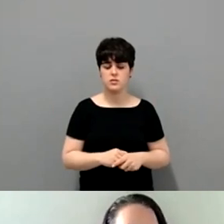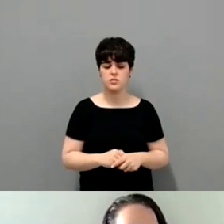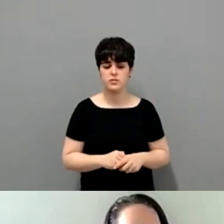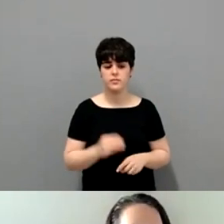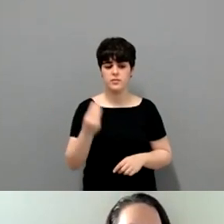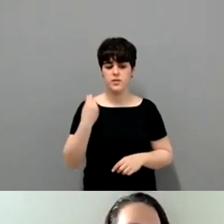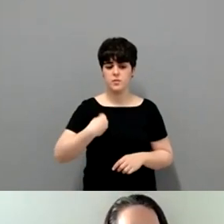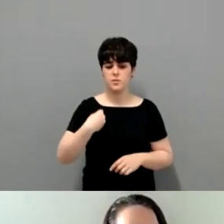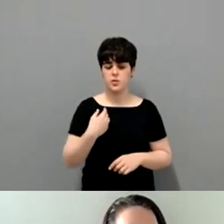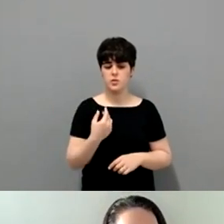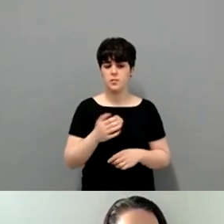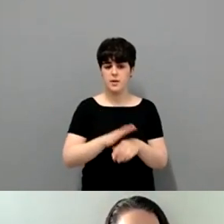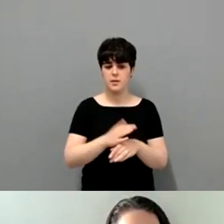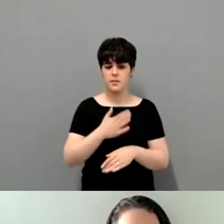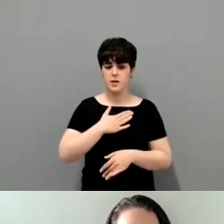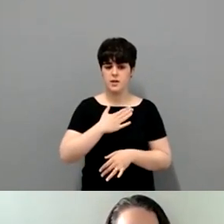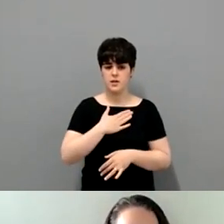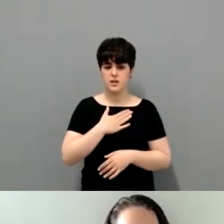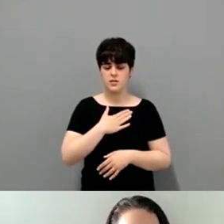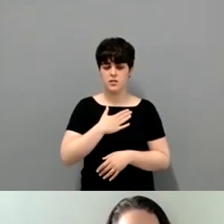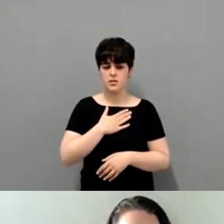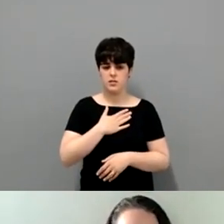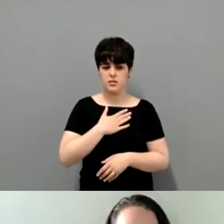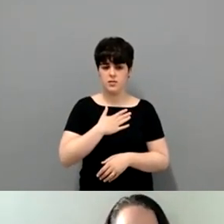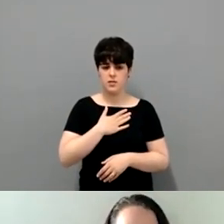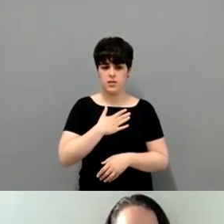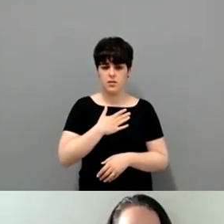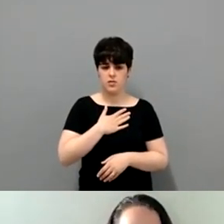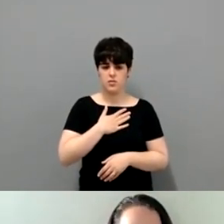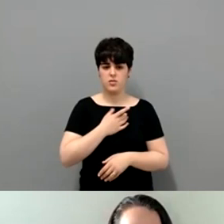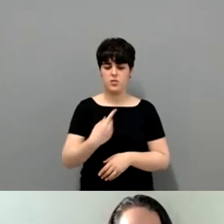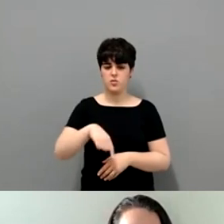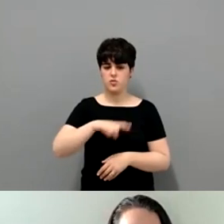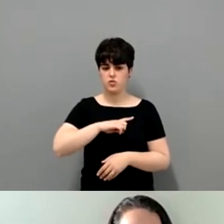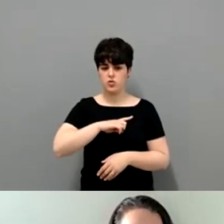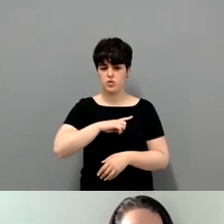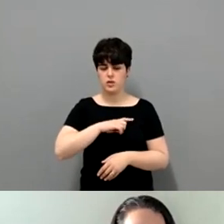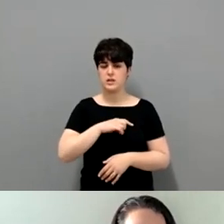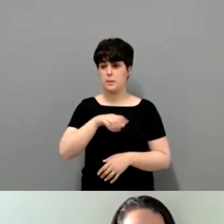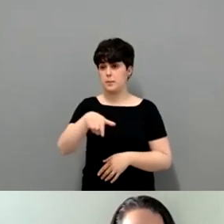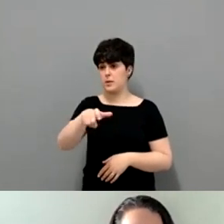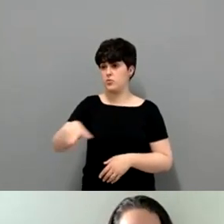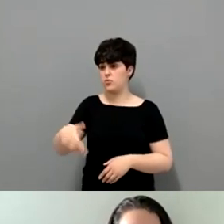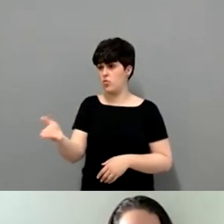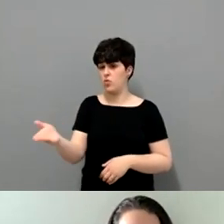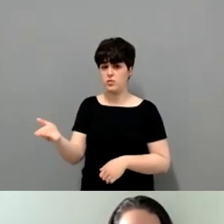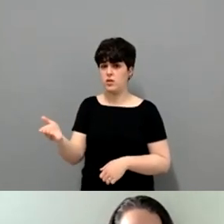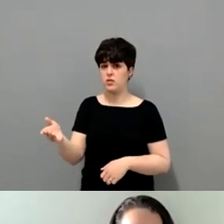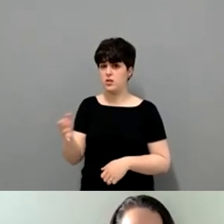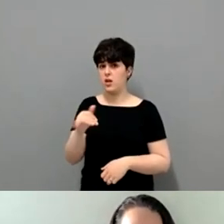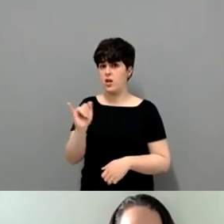más doloroso para mí es que a las otras personas que